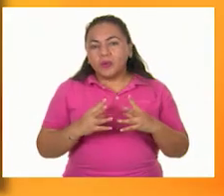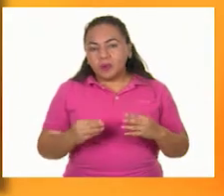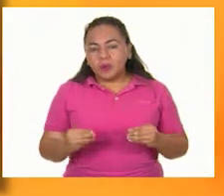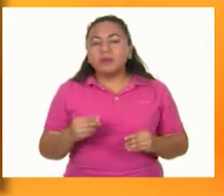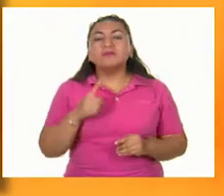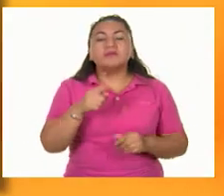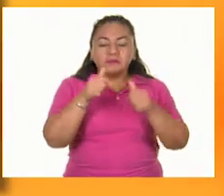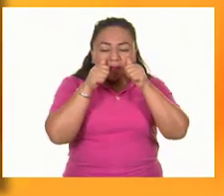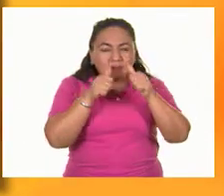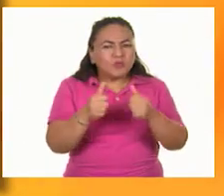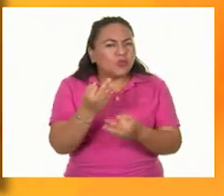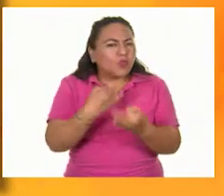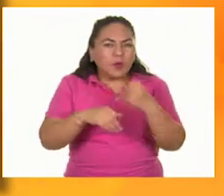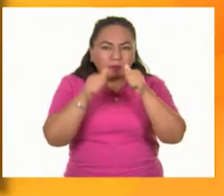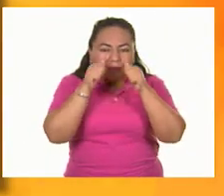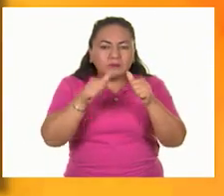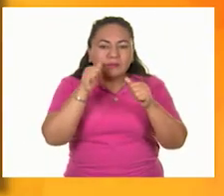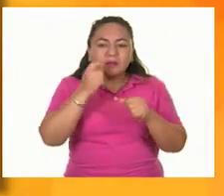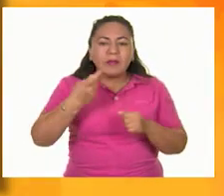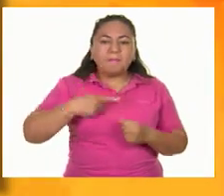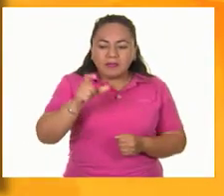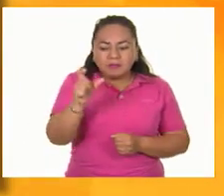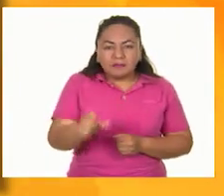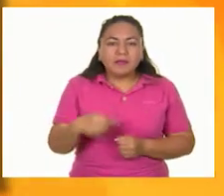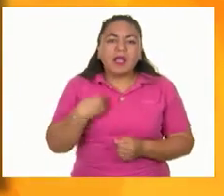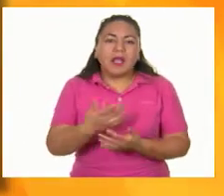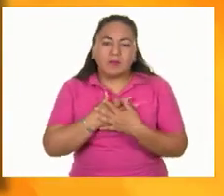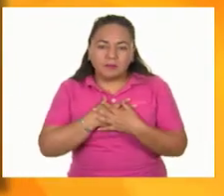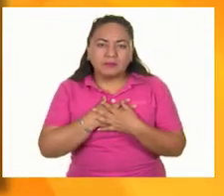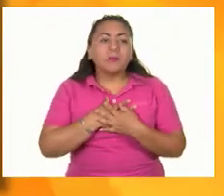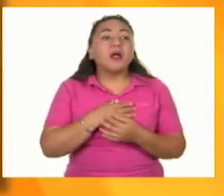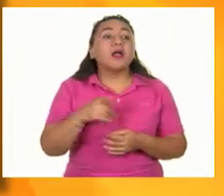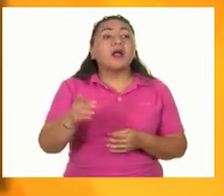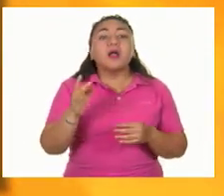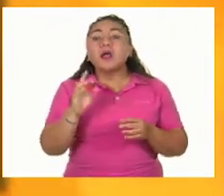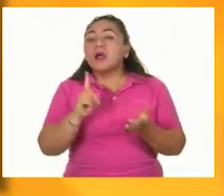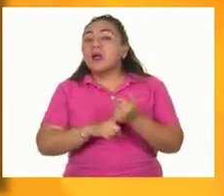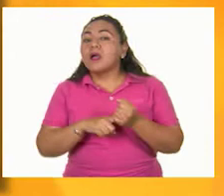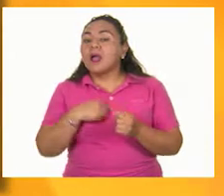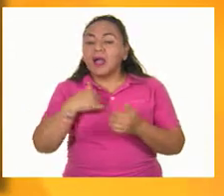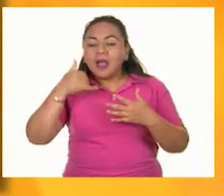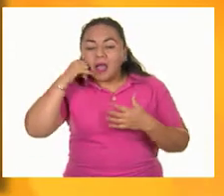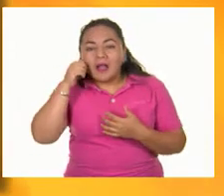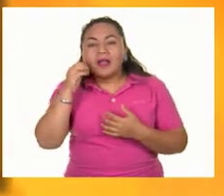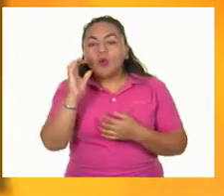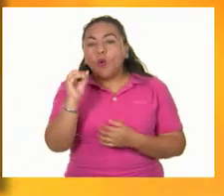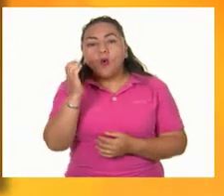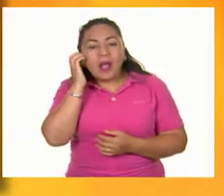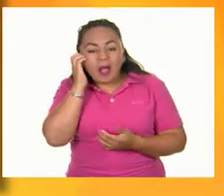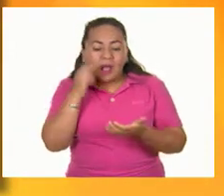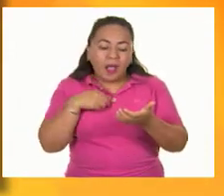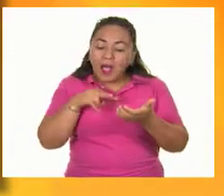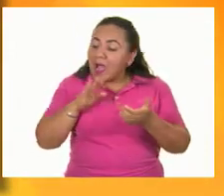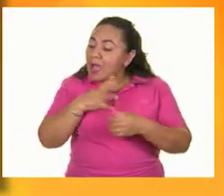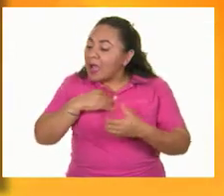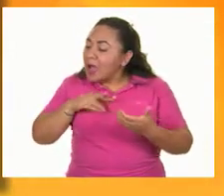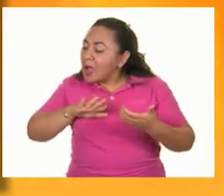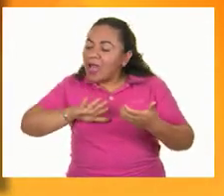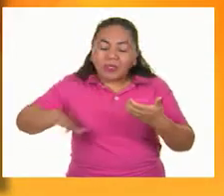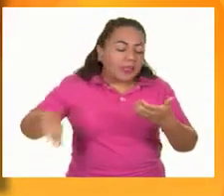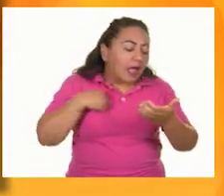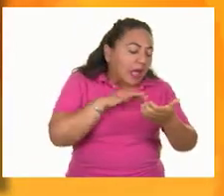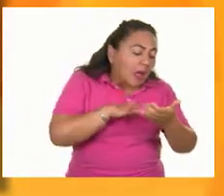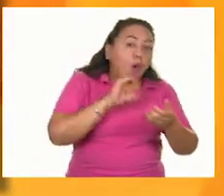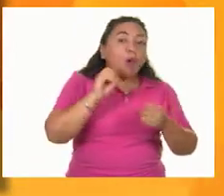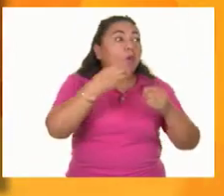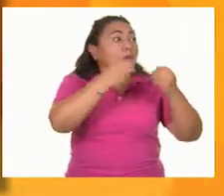atenta implica dar toda nuestra atención a la persona que habla. Evita las distracciones como el teléfono celular o pensar en los pendientes por